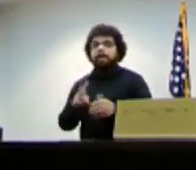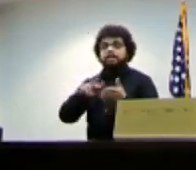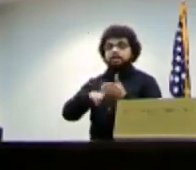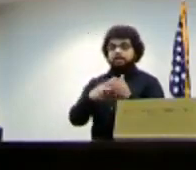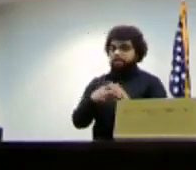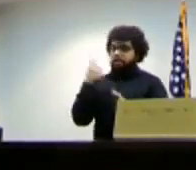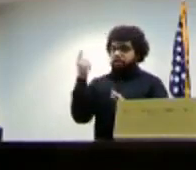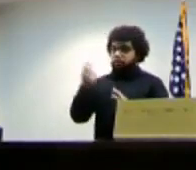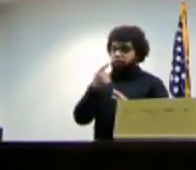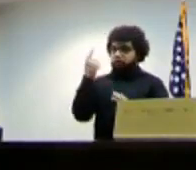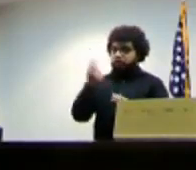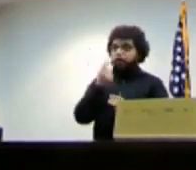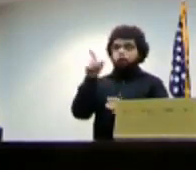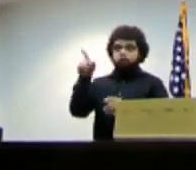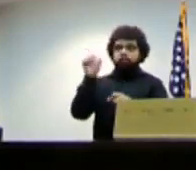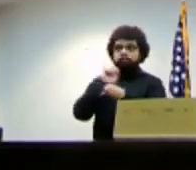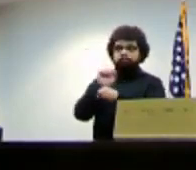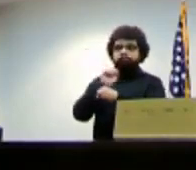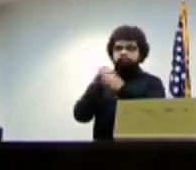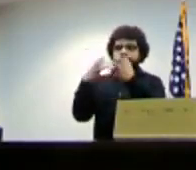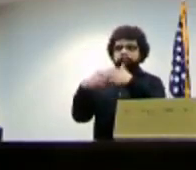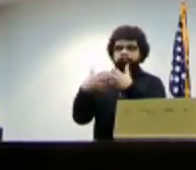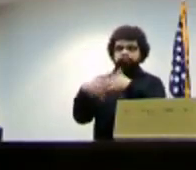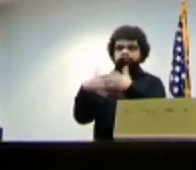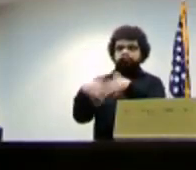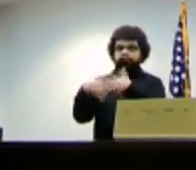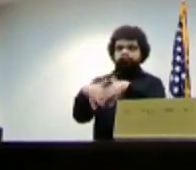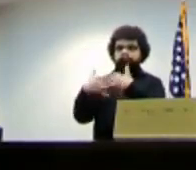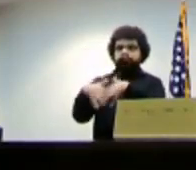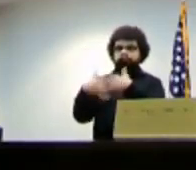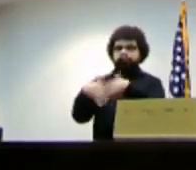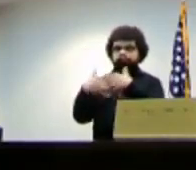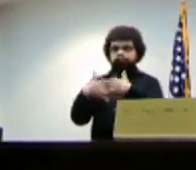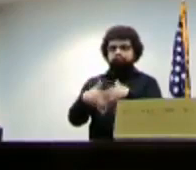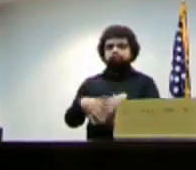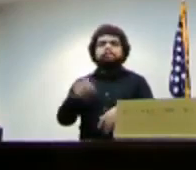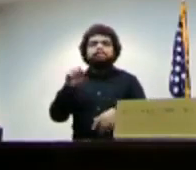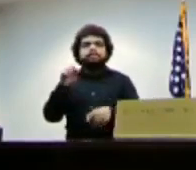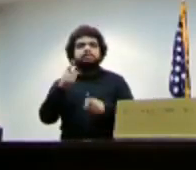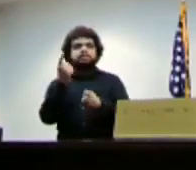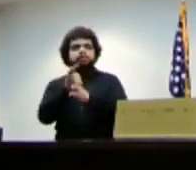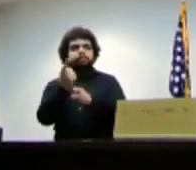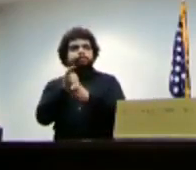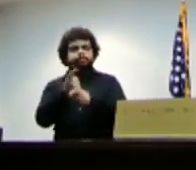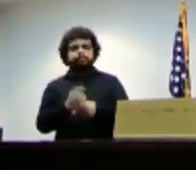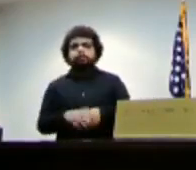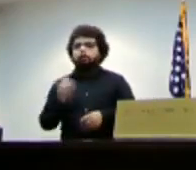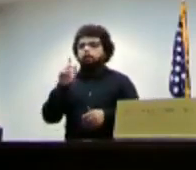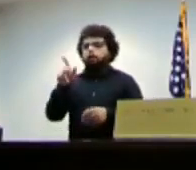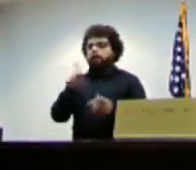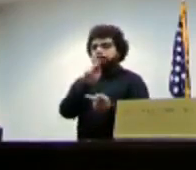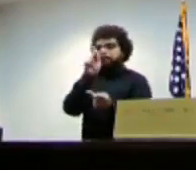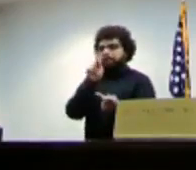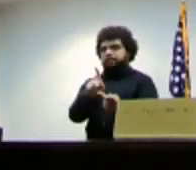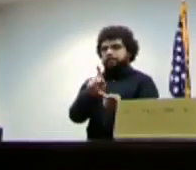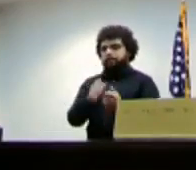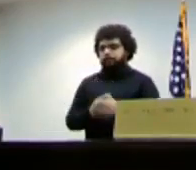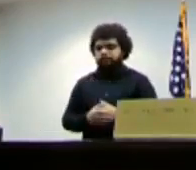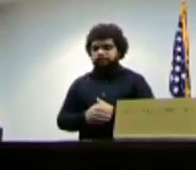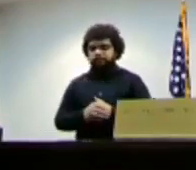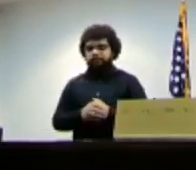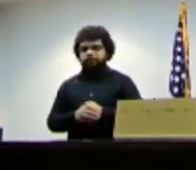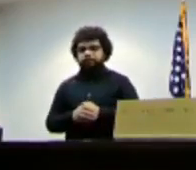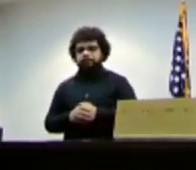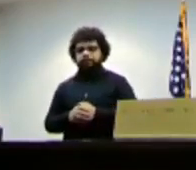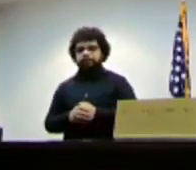funcionando. Todo el tiempo y a este momento están funcionando en ciclo combinado. Ok, perfecto. Le pregunto,